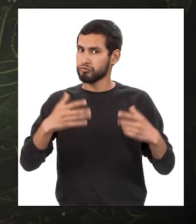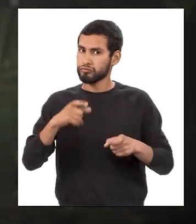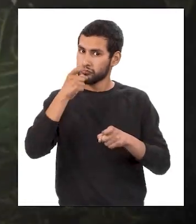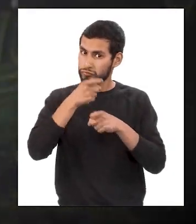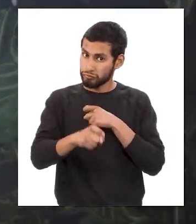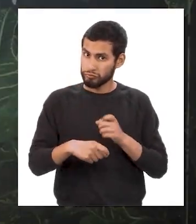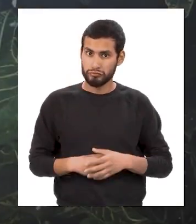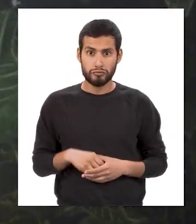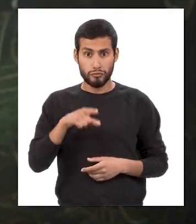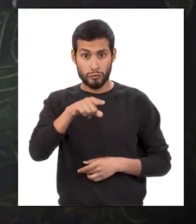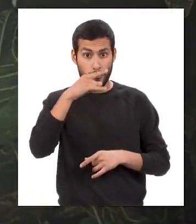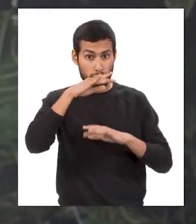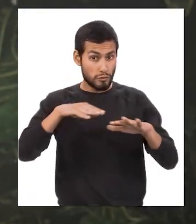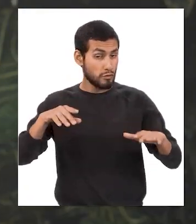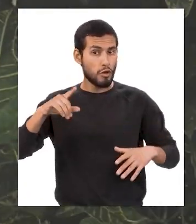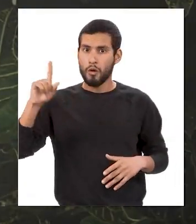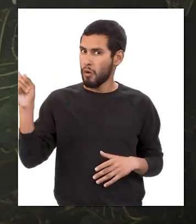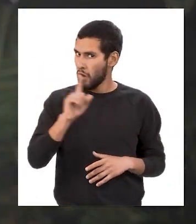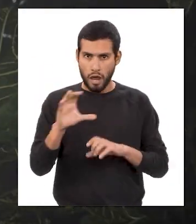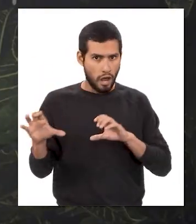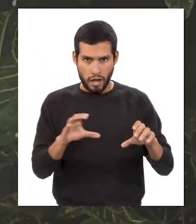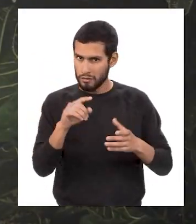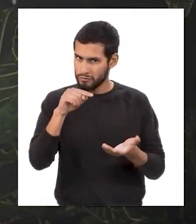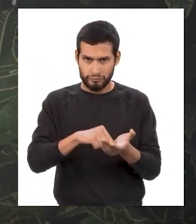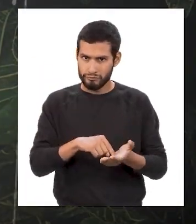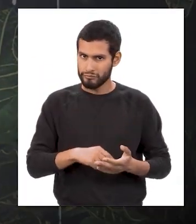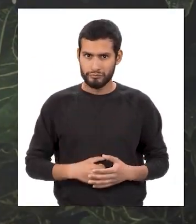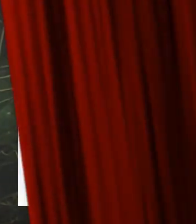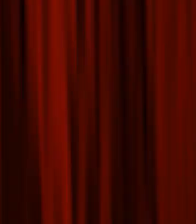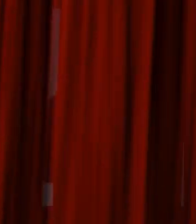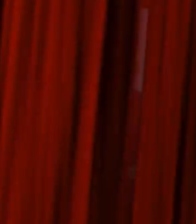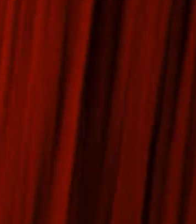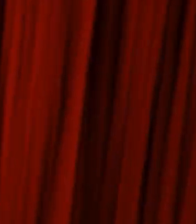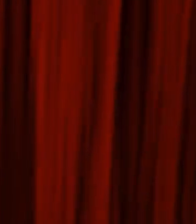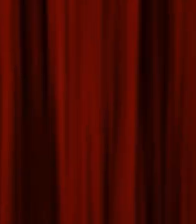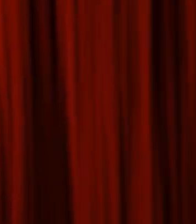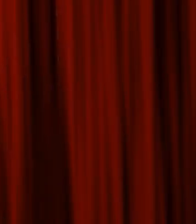en exceso es dañino. Y niños, esto no se hace.